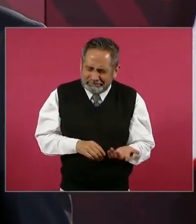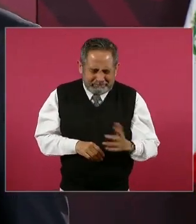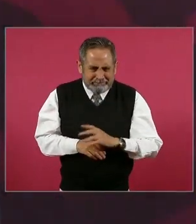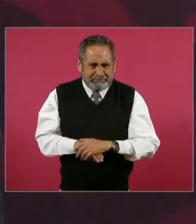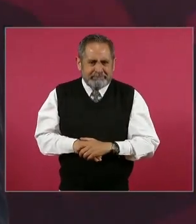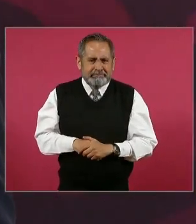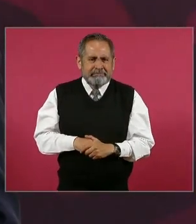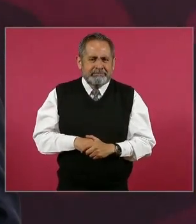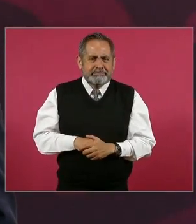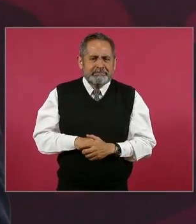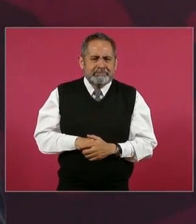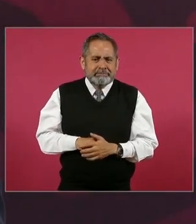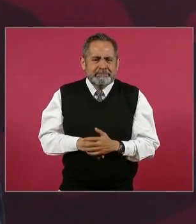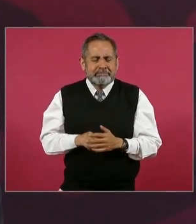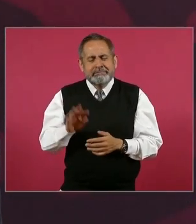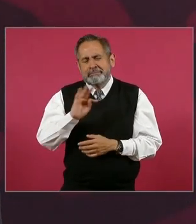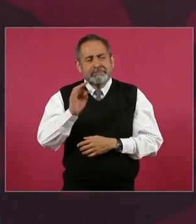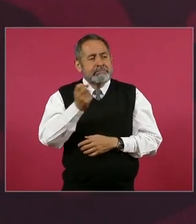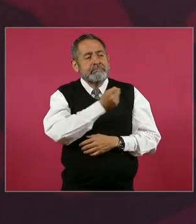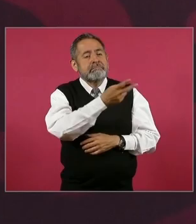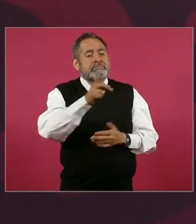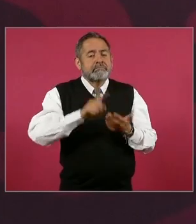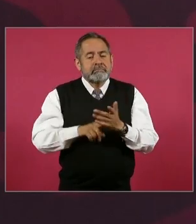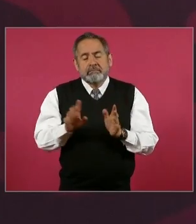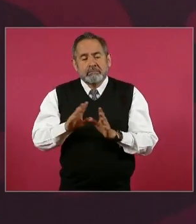bueno es que